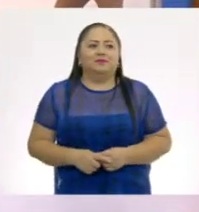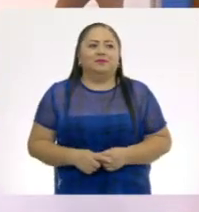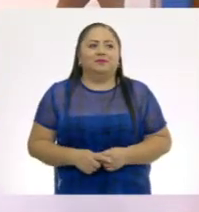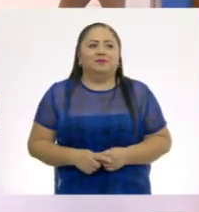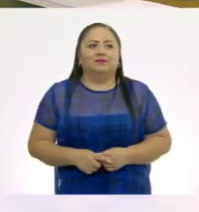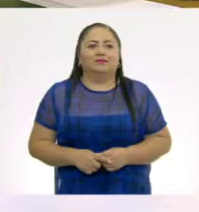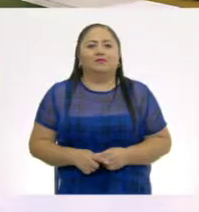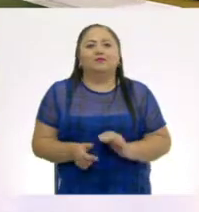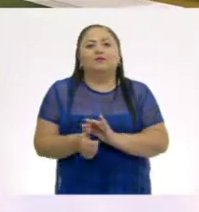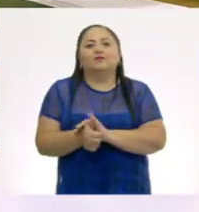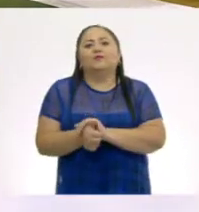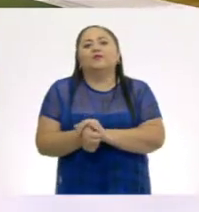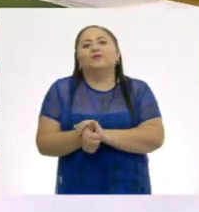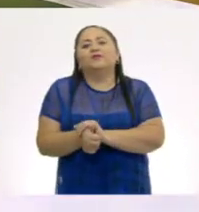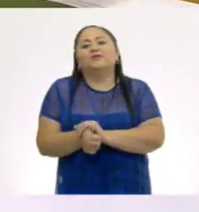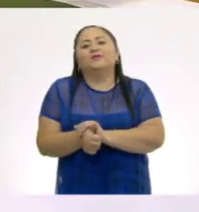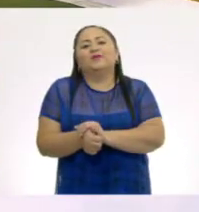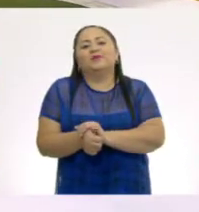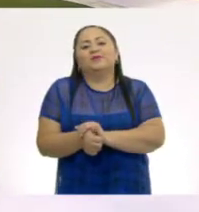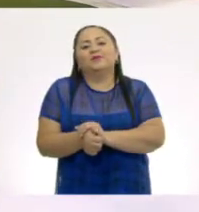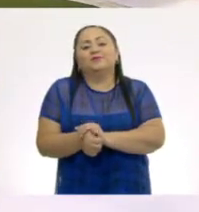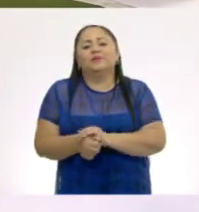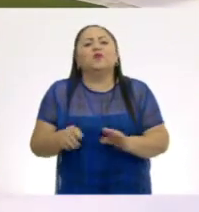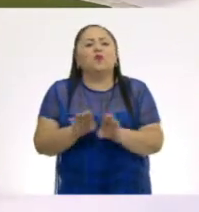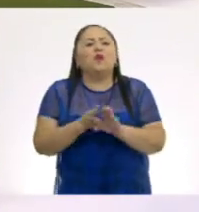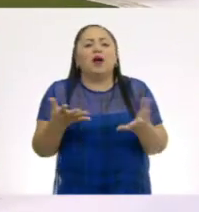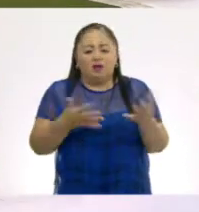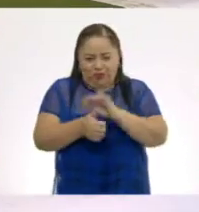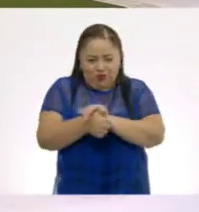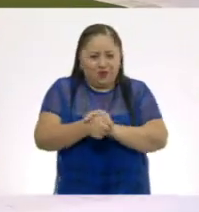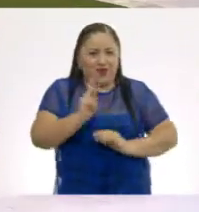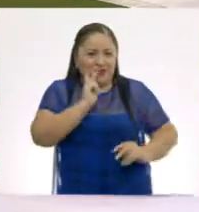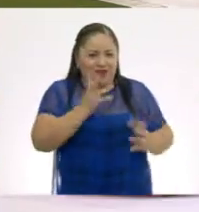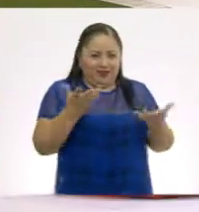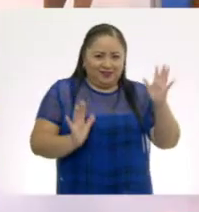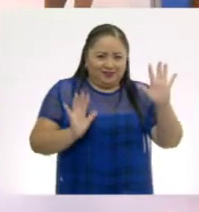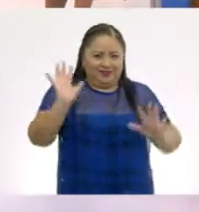¡Tararán! Salió. ¡Tortuga! Tortuga. Vamos a hacer una tortuga.